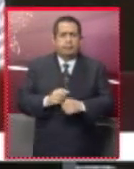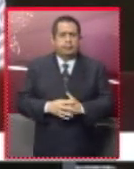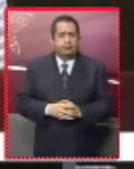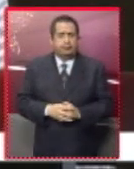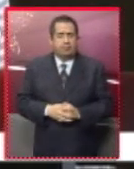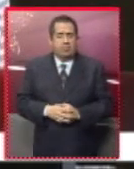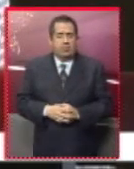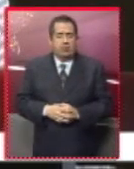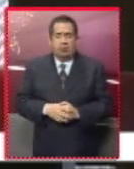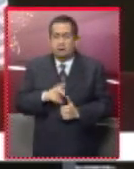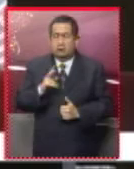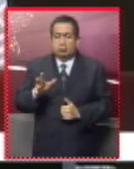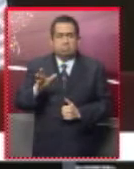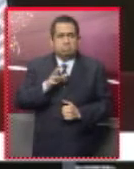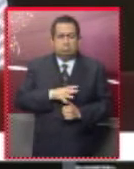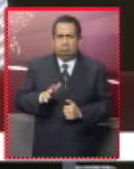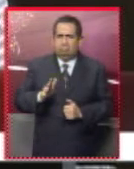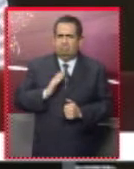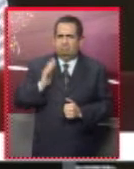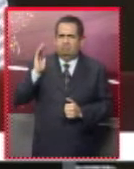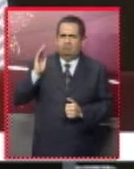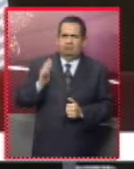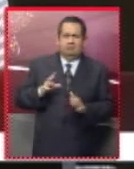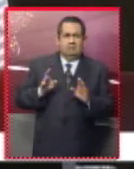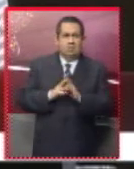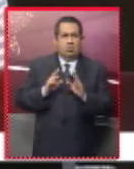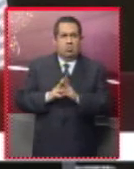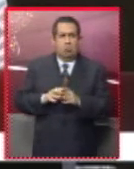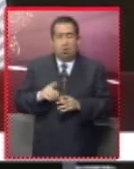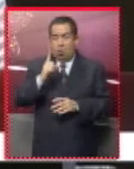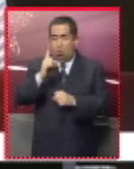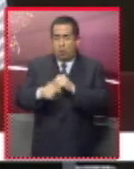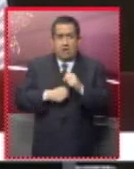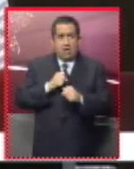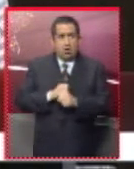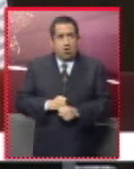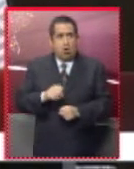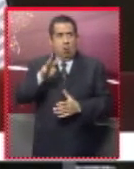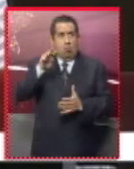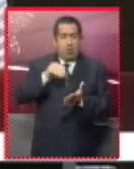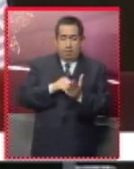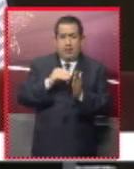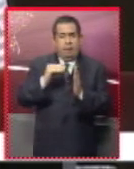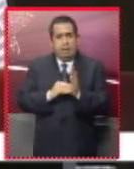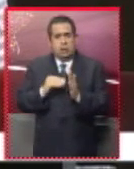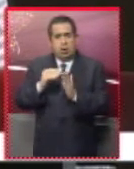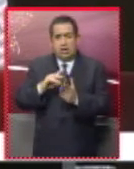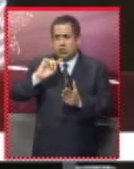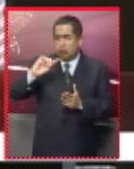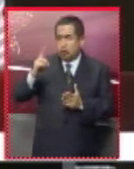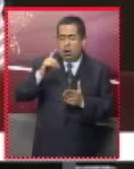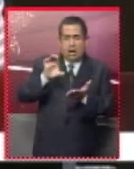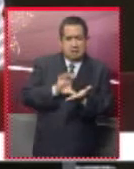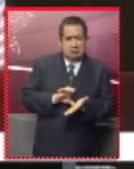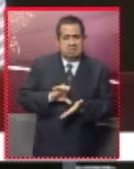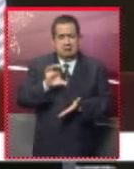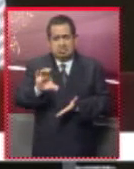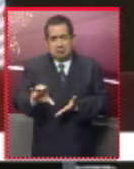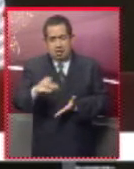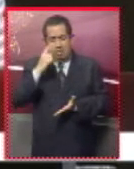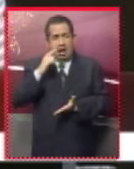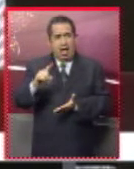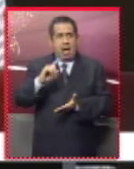Es alarmante que en un año se haya inyectado alrededor de 4,000 millones de dólares para contener